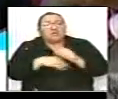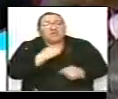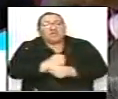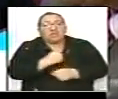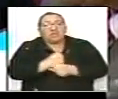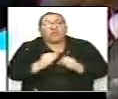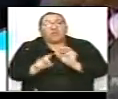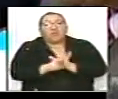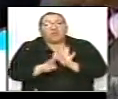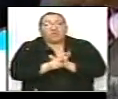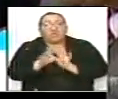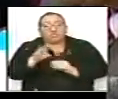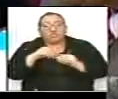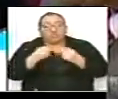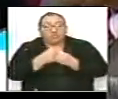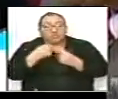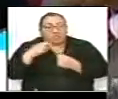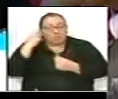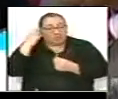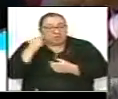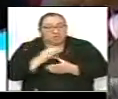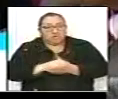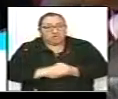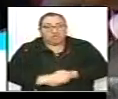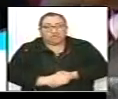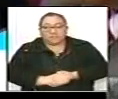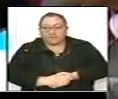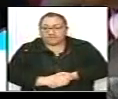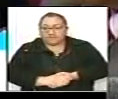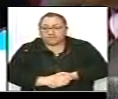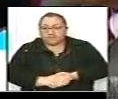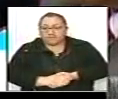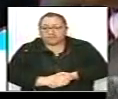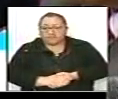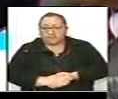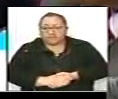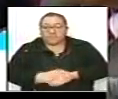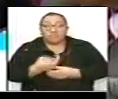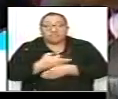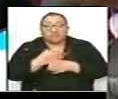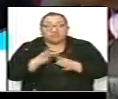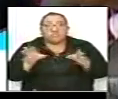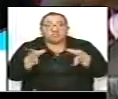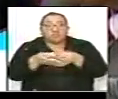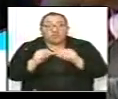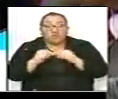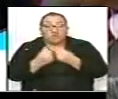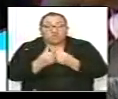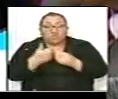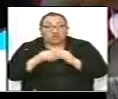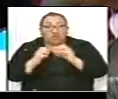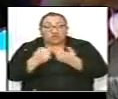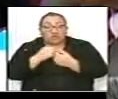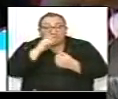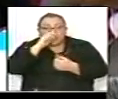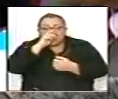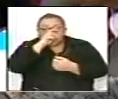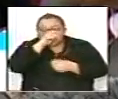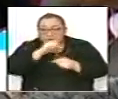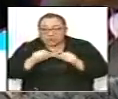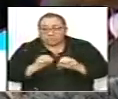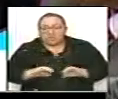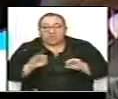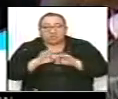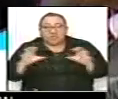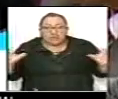trabajo voluntario de sus militantes y simpatizantes. Muy bien. Conformaban bancadas en el Congreso que tomaban un número importante